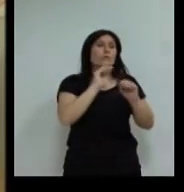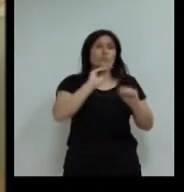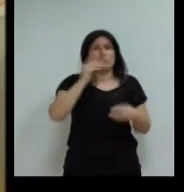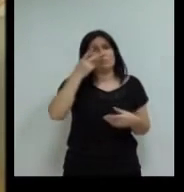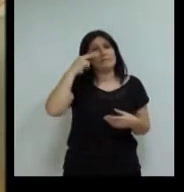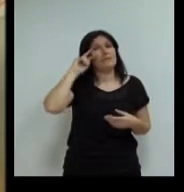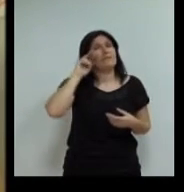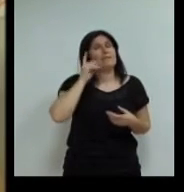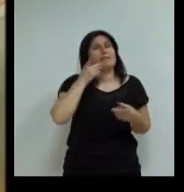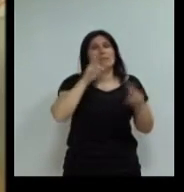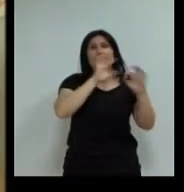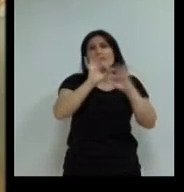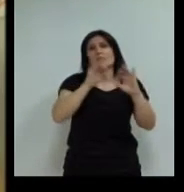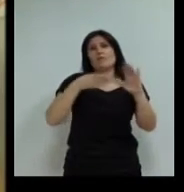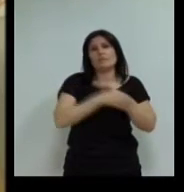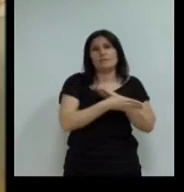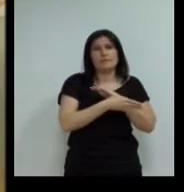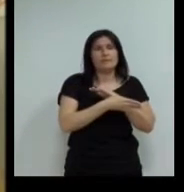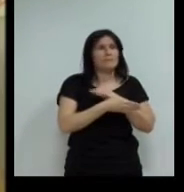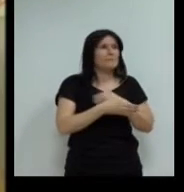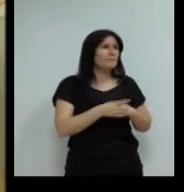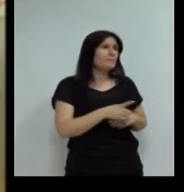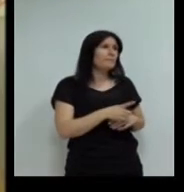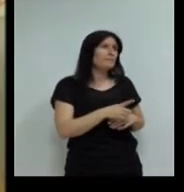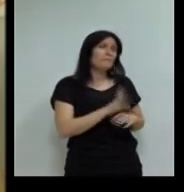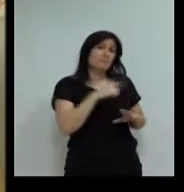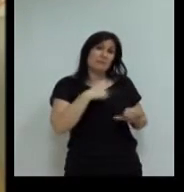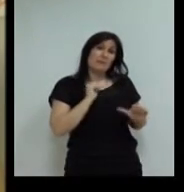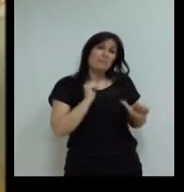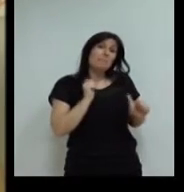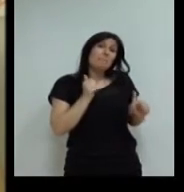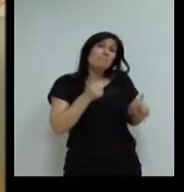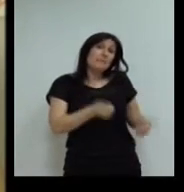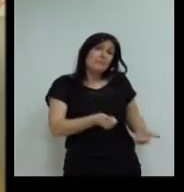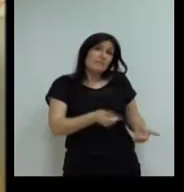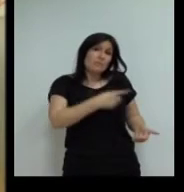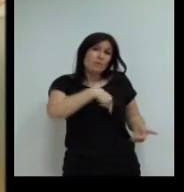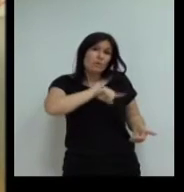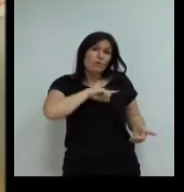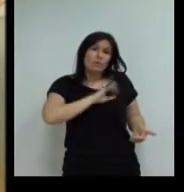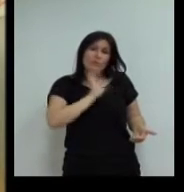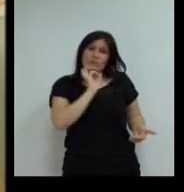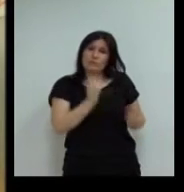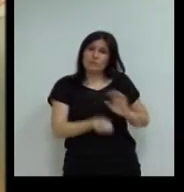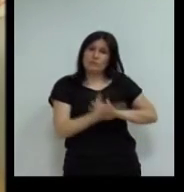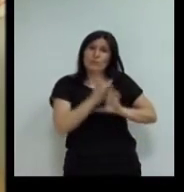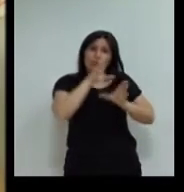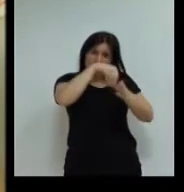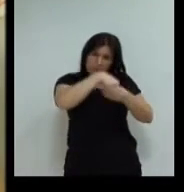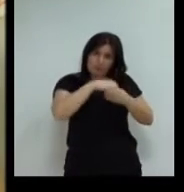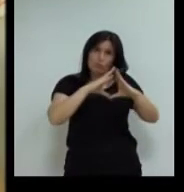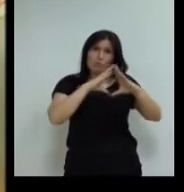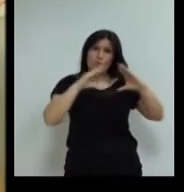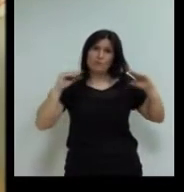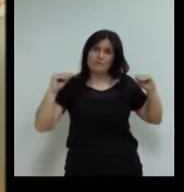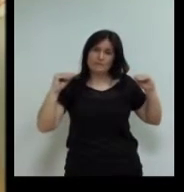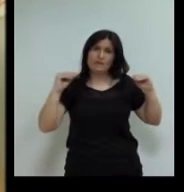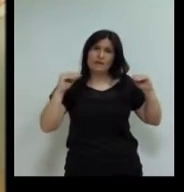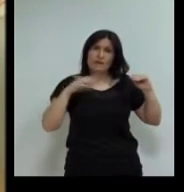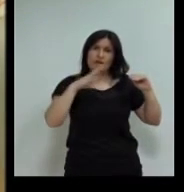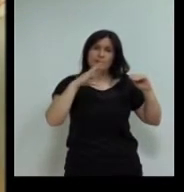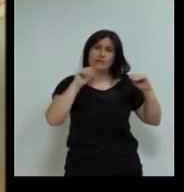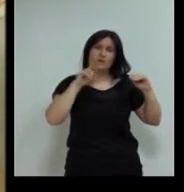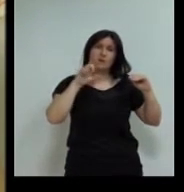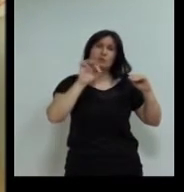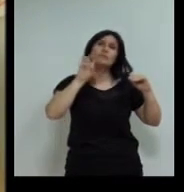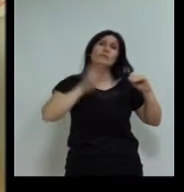accesible. Bueno, pues en un principio, pues digamos que nacemos, bien es cierto, en la universidad, pues en una etapa investigadora en la